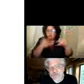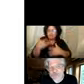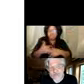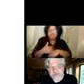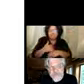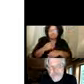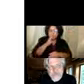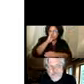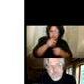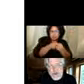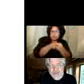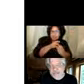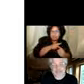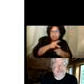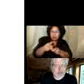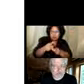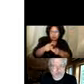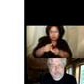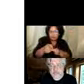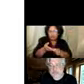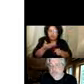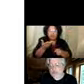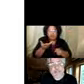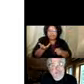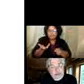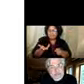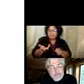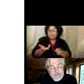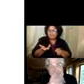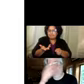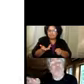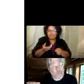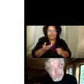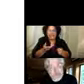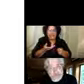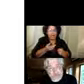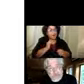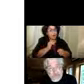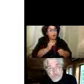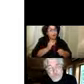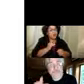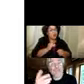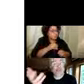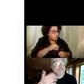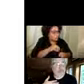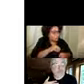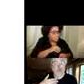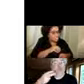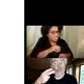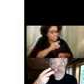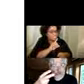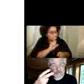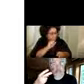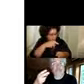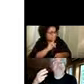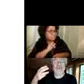este nivel. Y lo que me refiero con ello es que muchas veces estos trabajadores o profesionales de soporte